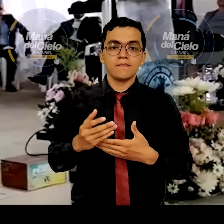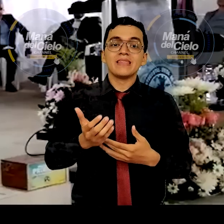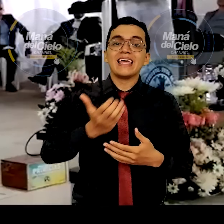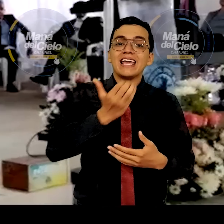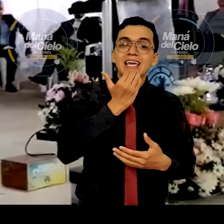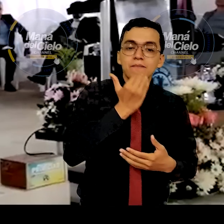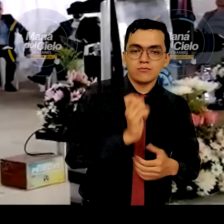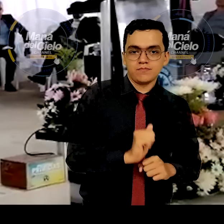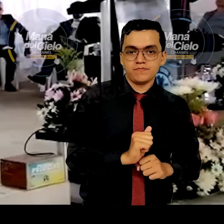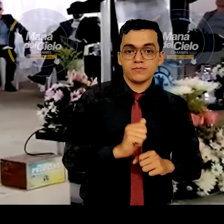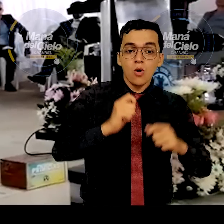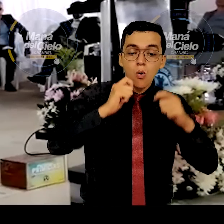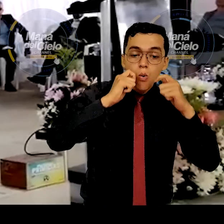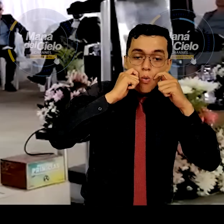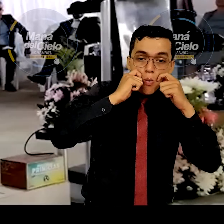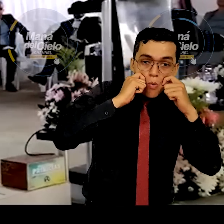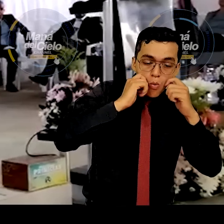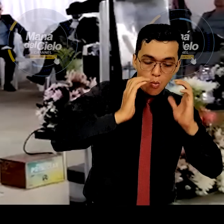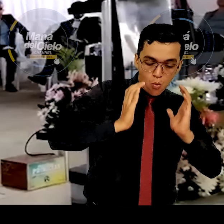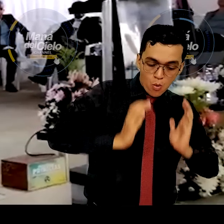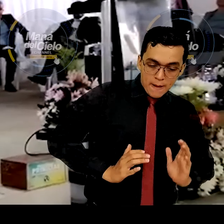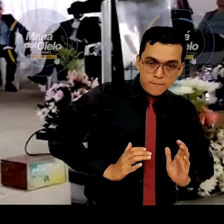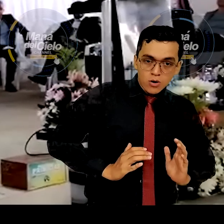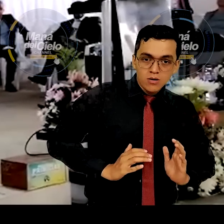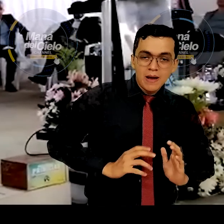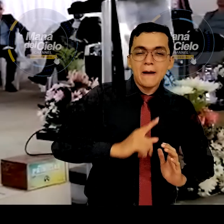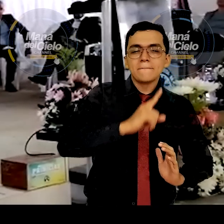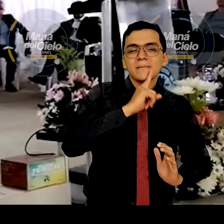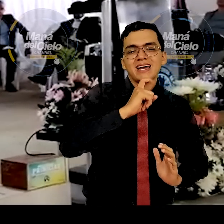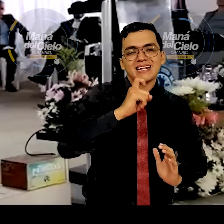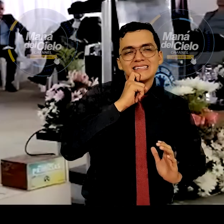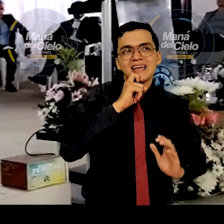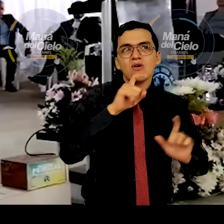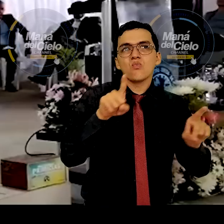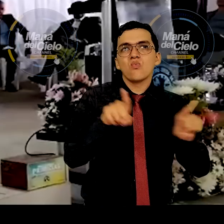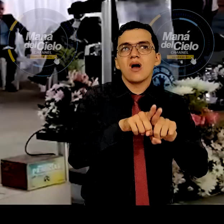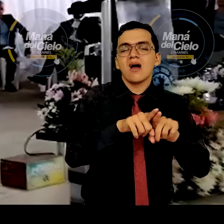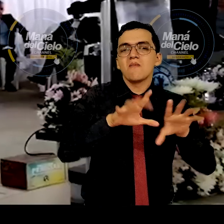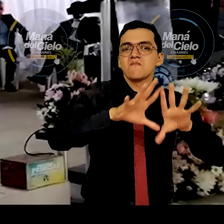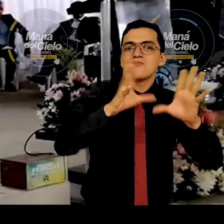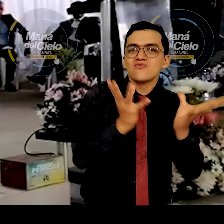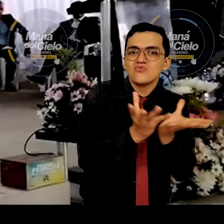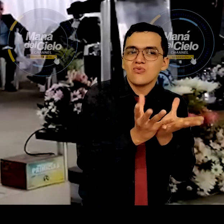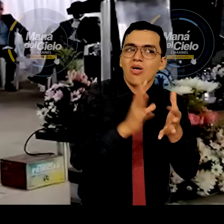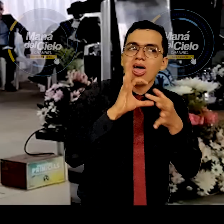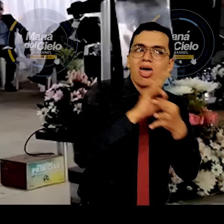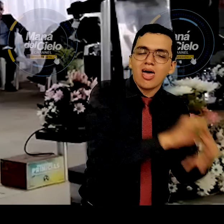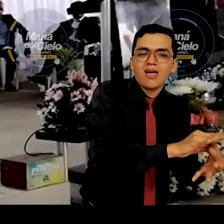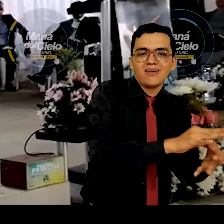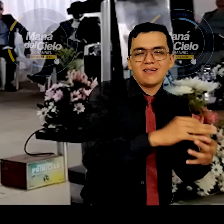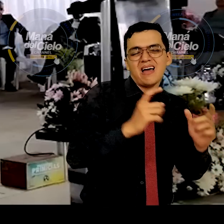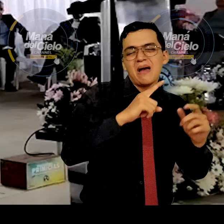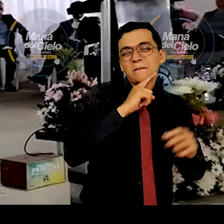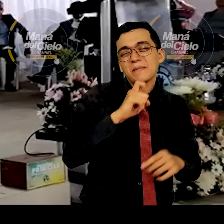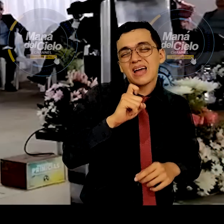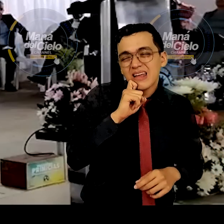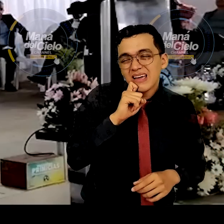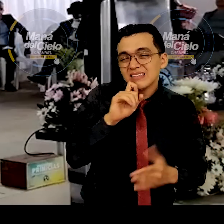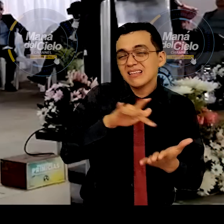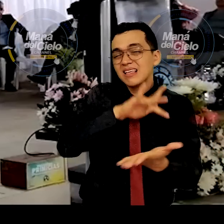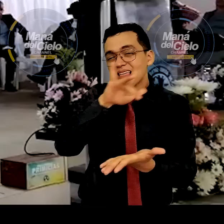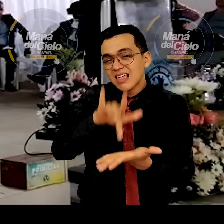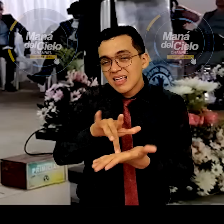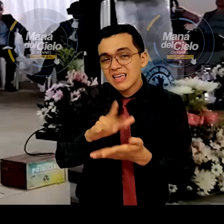a Cartagena desde las 8 de la mañana. Y como le dije, tengo ya 78. No, voy a descansar el